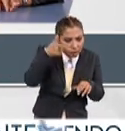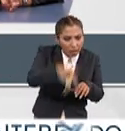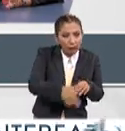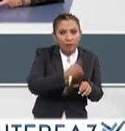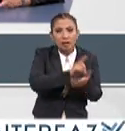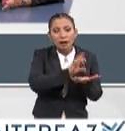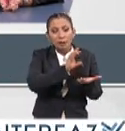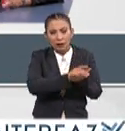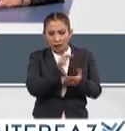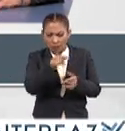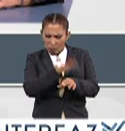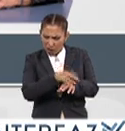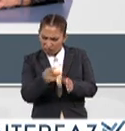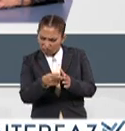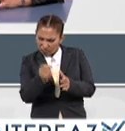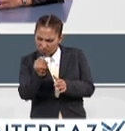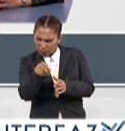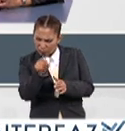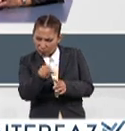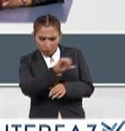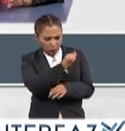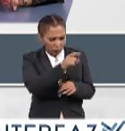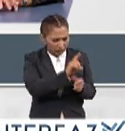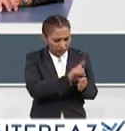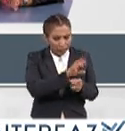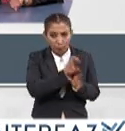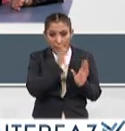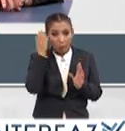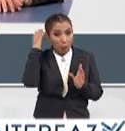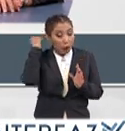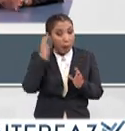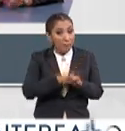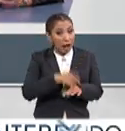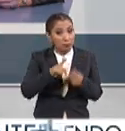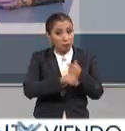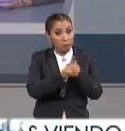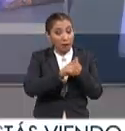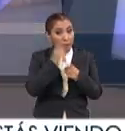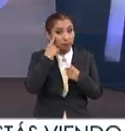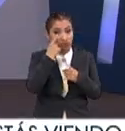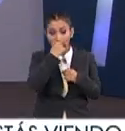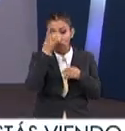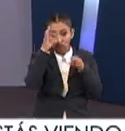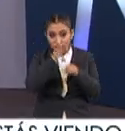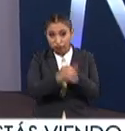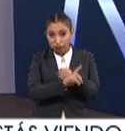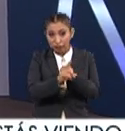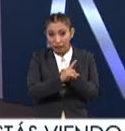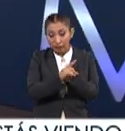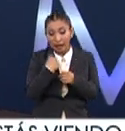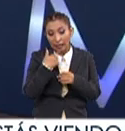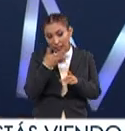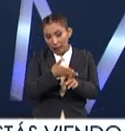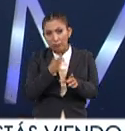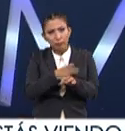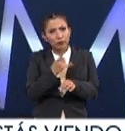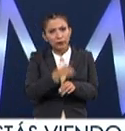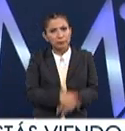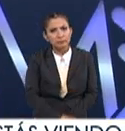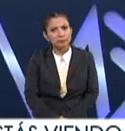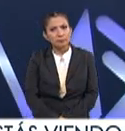un tipo de discapacidad que otra, ¿no? Por ejemplo, en Morelos hay más problemas visuales, en fin. ¿Y se tiene la razón?